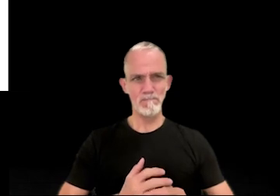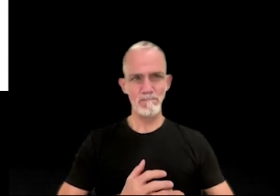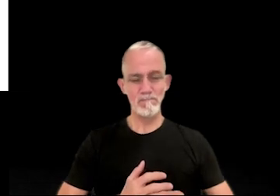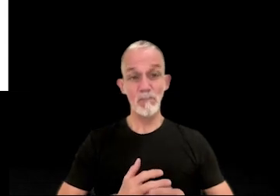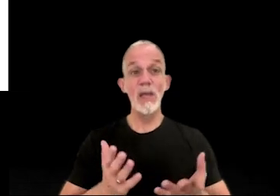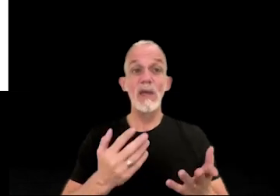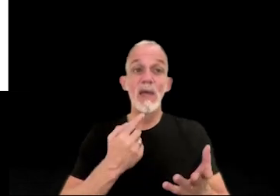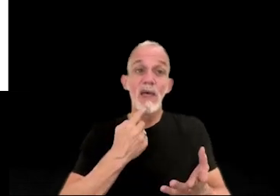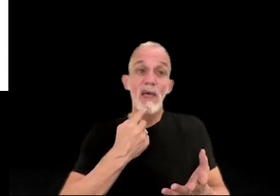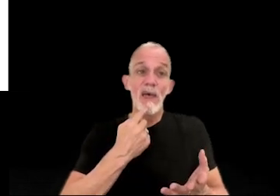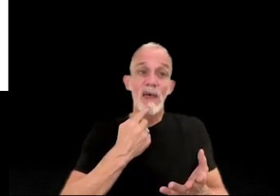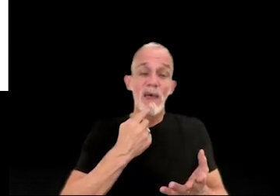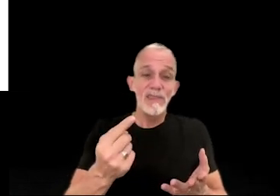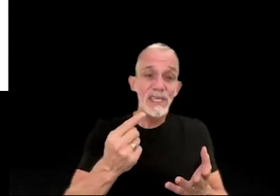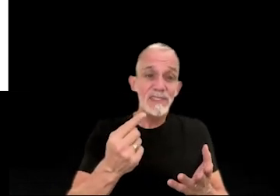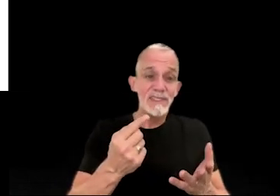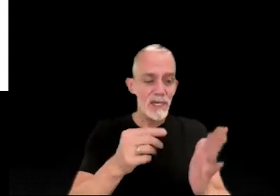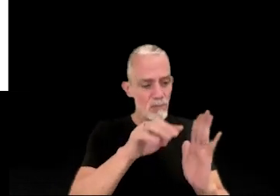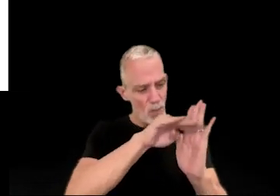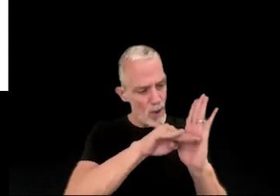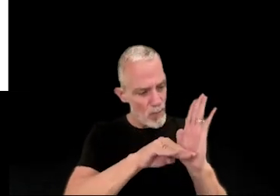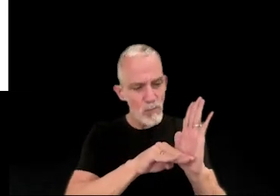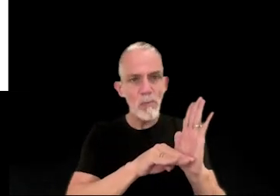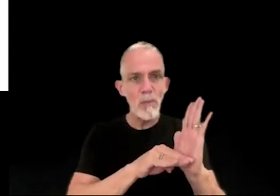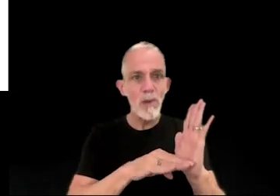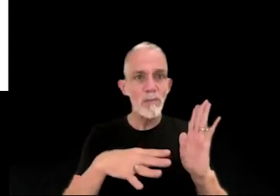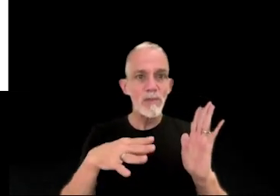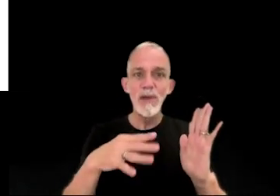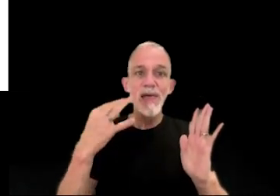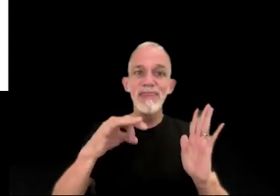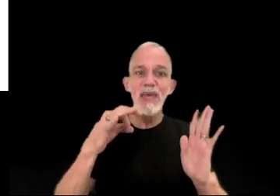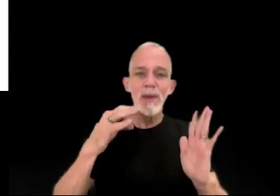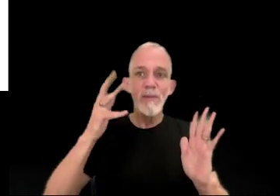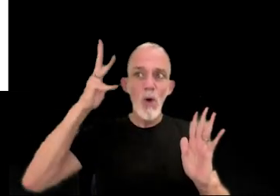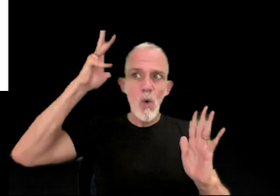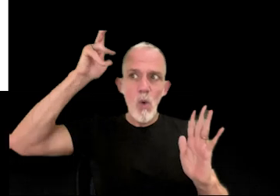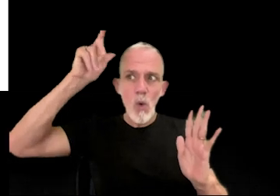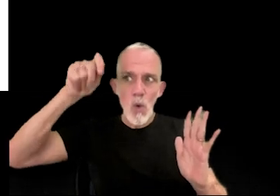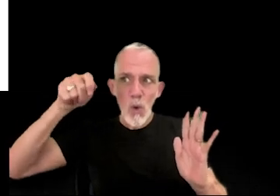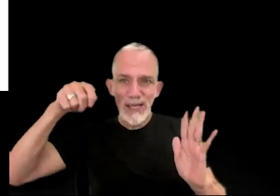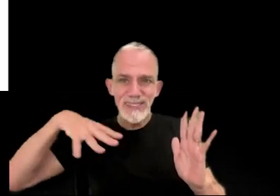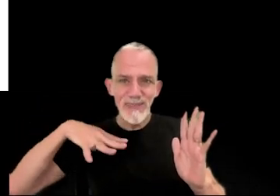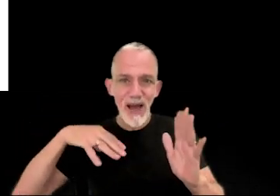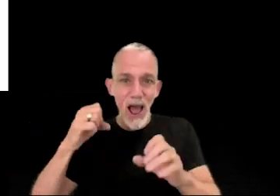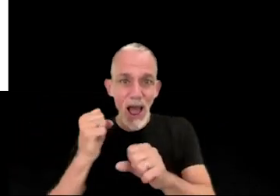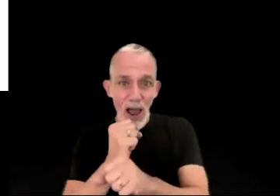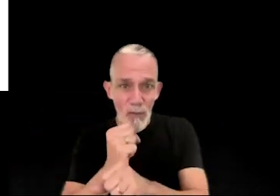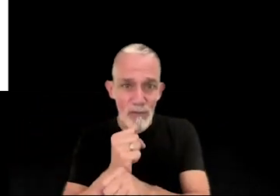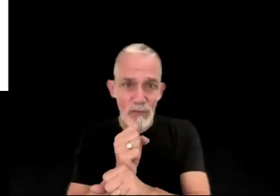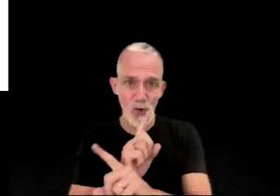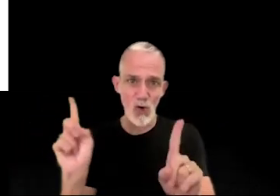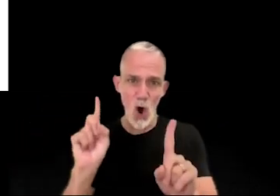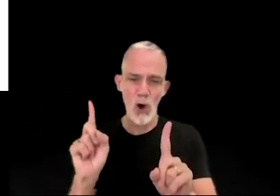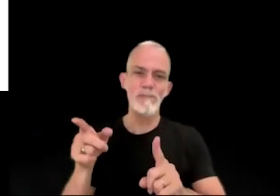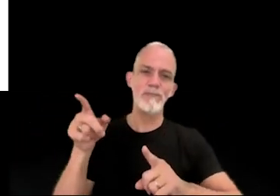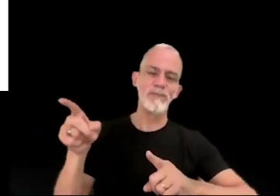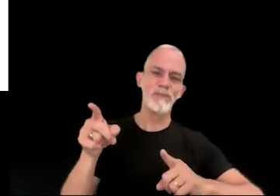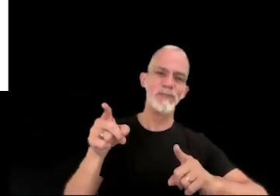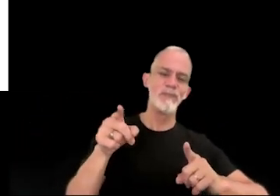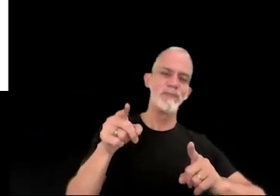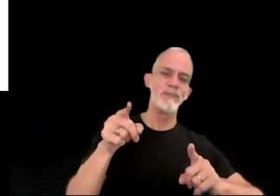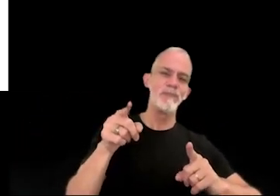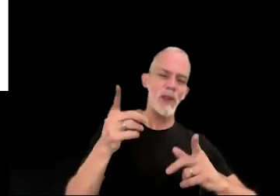dice que no tiene que estar firme, lo voy a leer con ustedes, porque siempre es necesario repasarlo